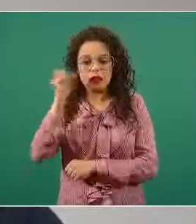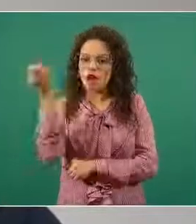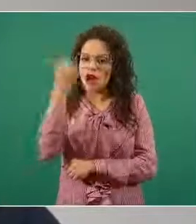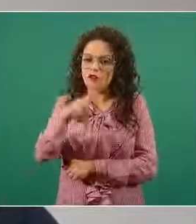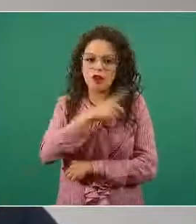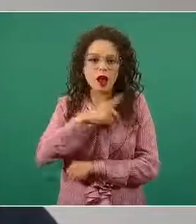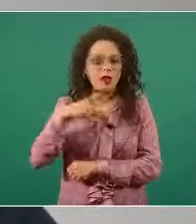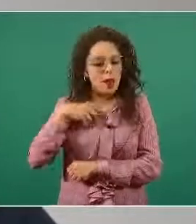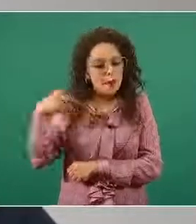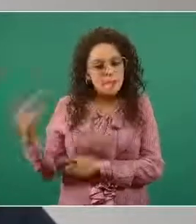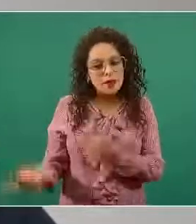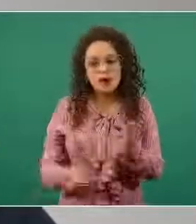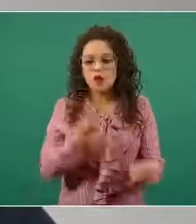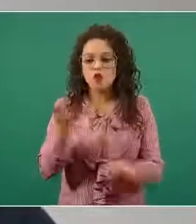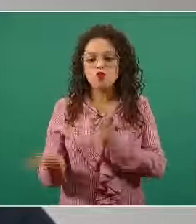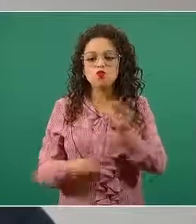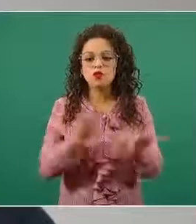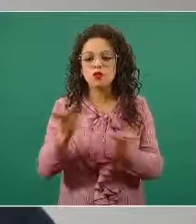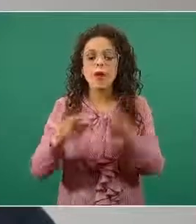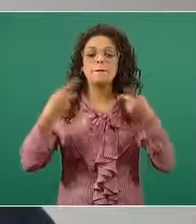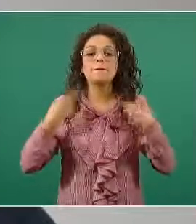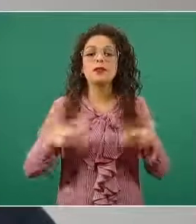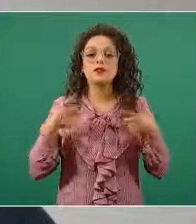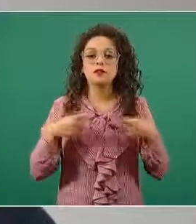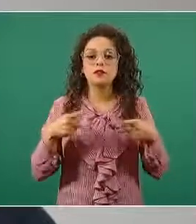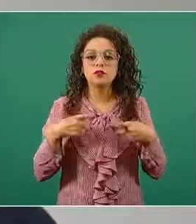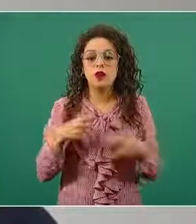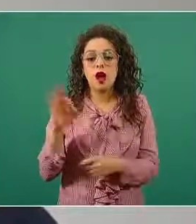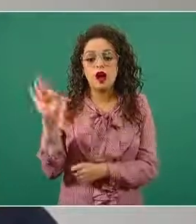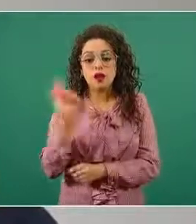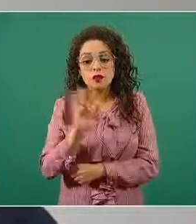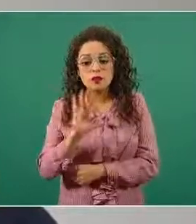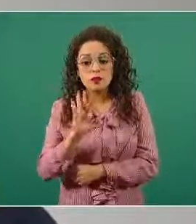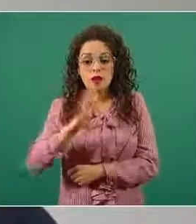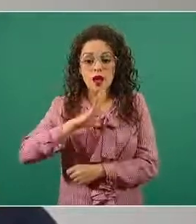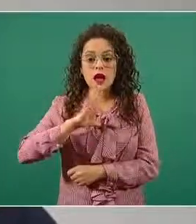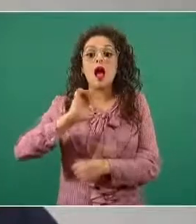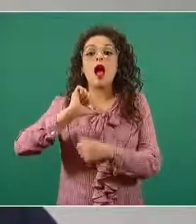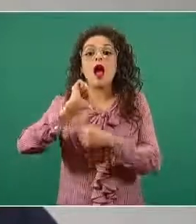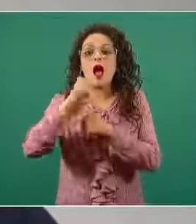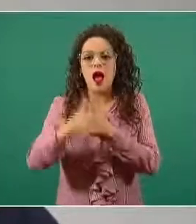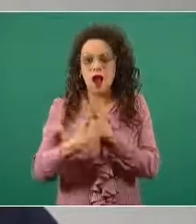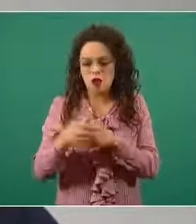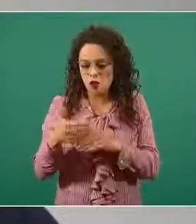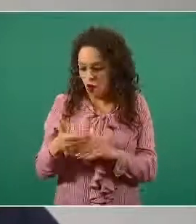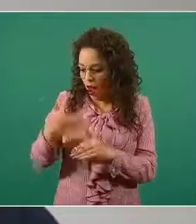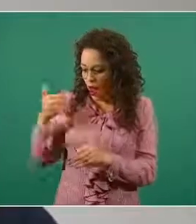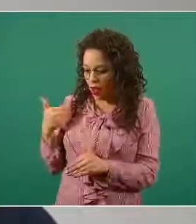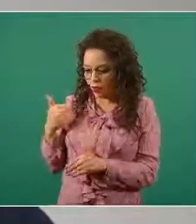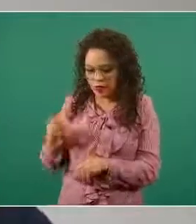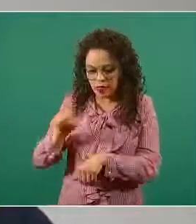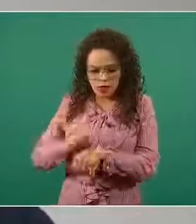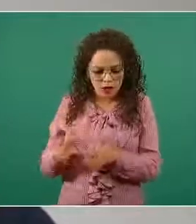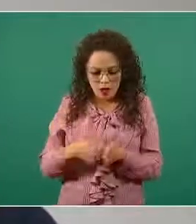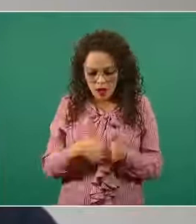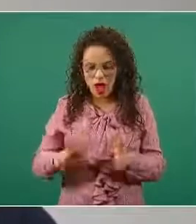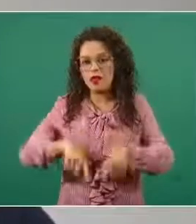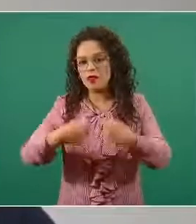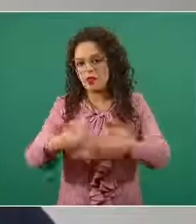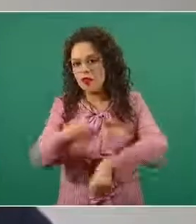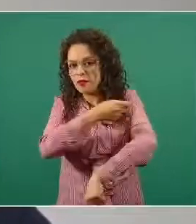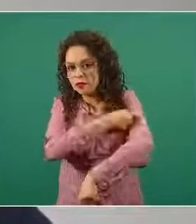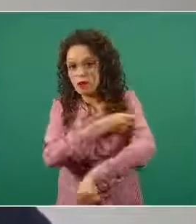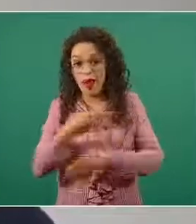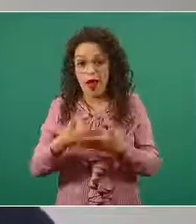preguntarle a las personas si han tenido el antecedente vacunal, y en este caso específicamente el de virus